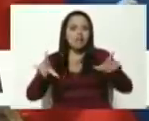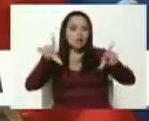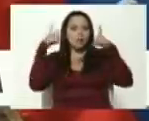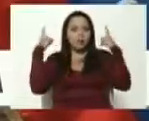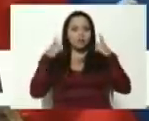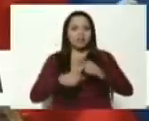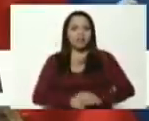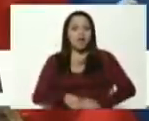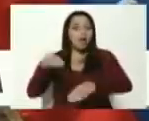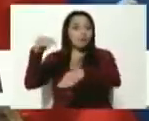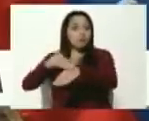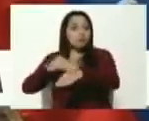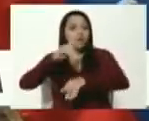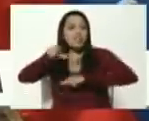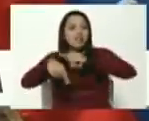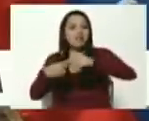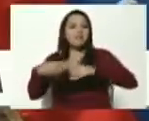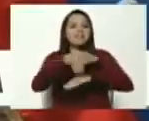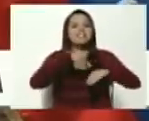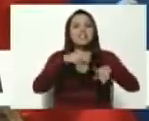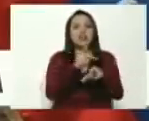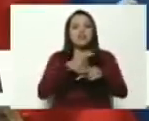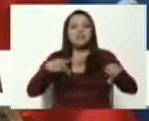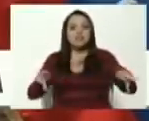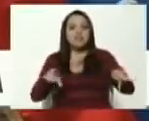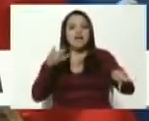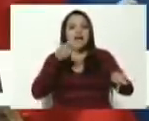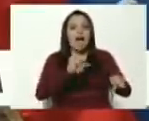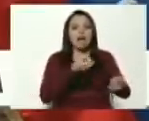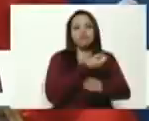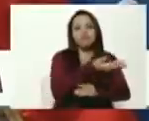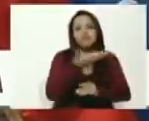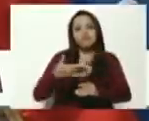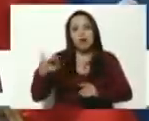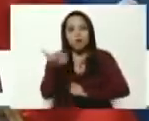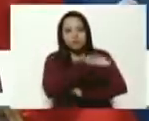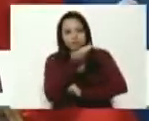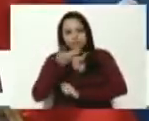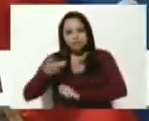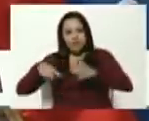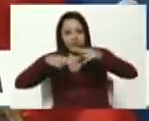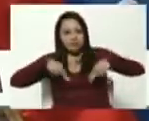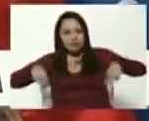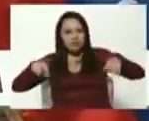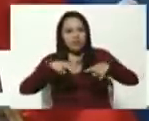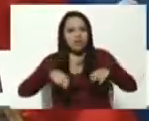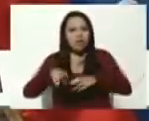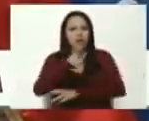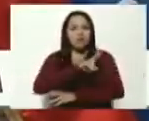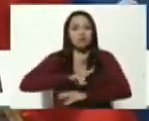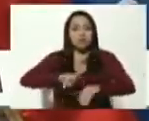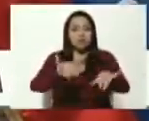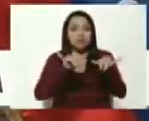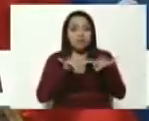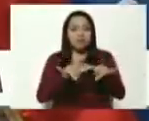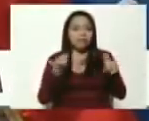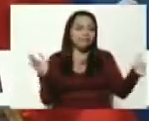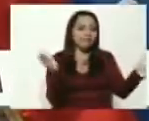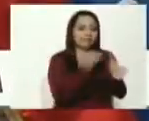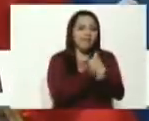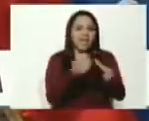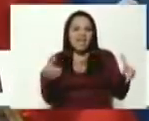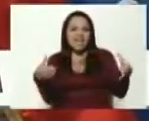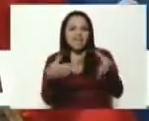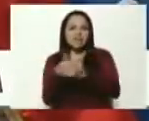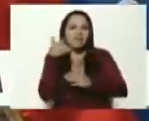que notificó al Ministerio Público. Se ordenaron las experticias de rigor a través de las cuales se ubicó el equipo